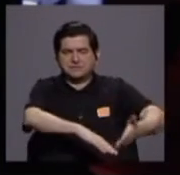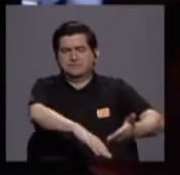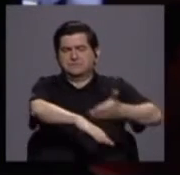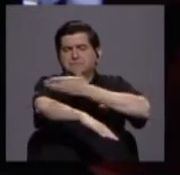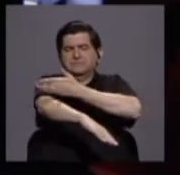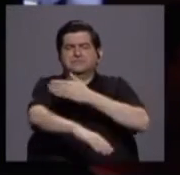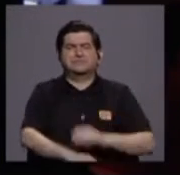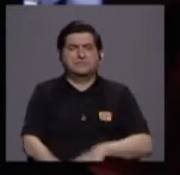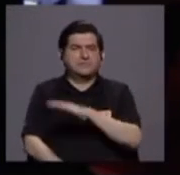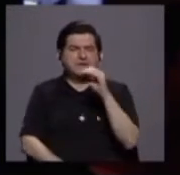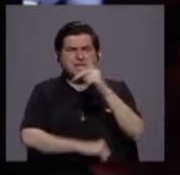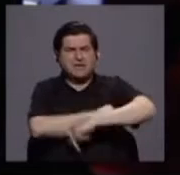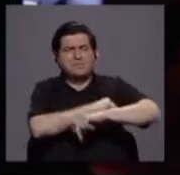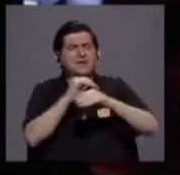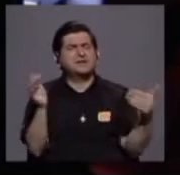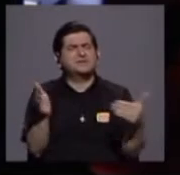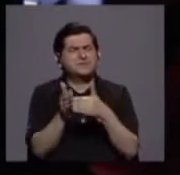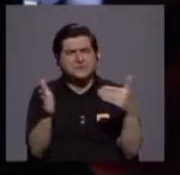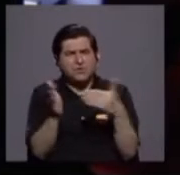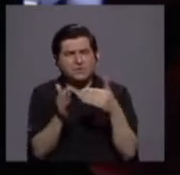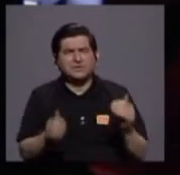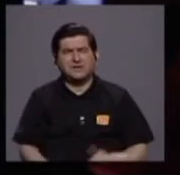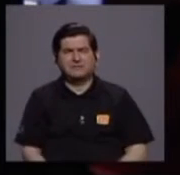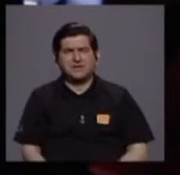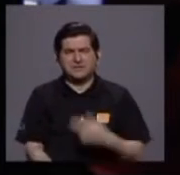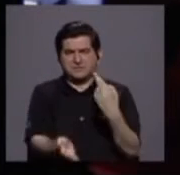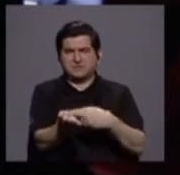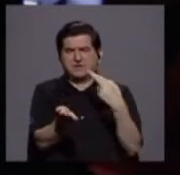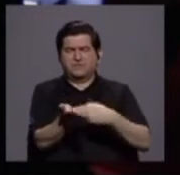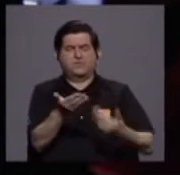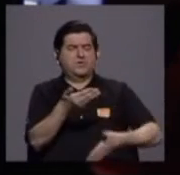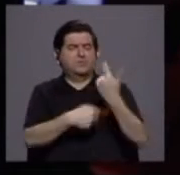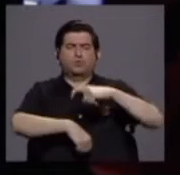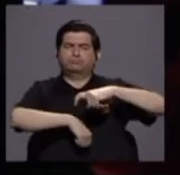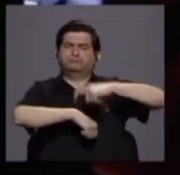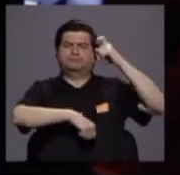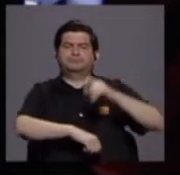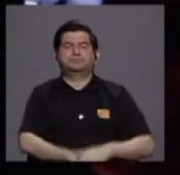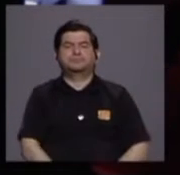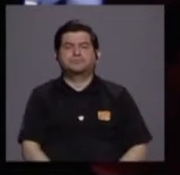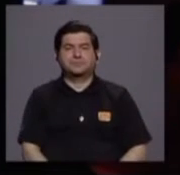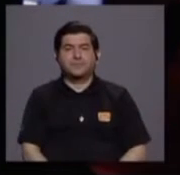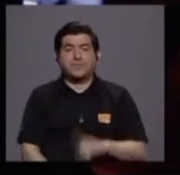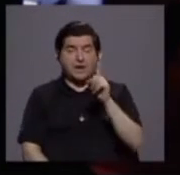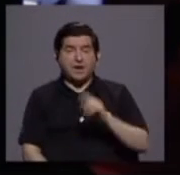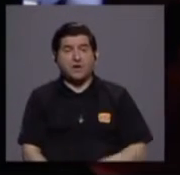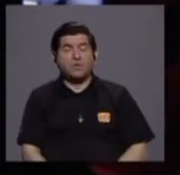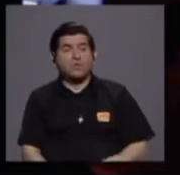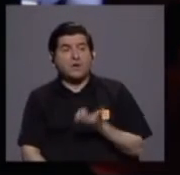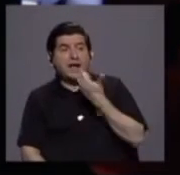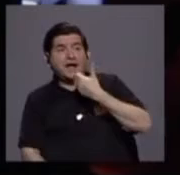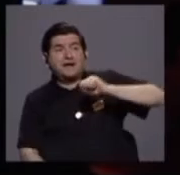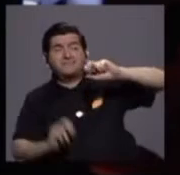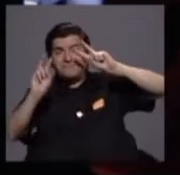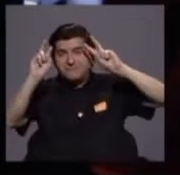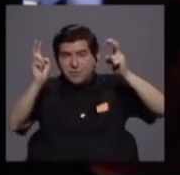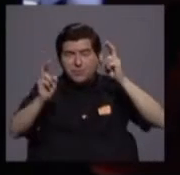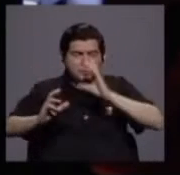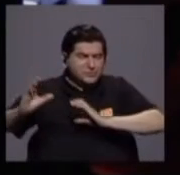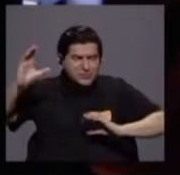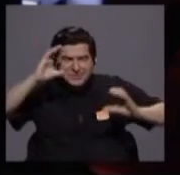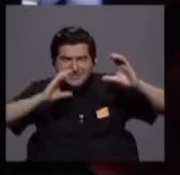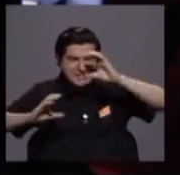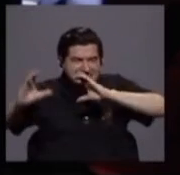crezca y para que el país vuelva a tomar el ritmo que traía en el pasado. En medio de una revolución que sabemos,